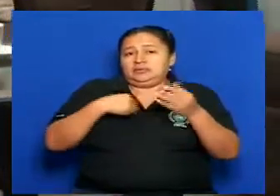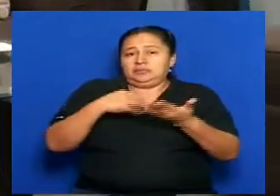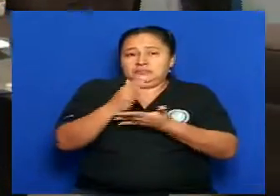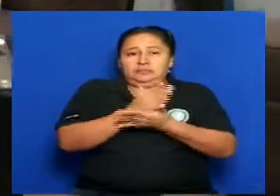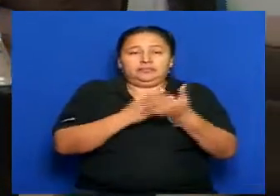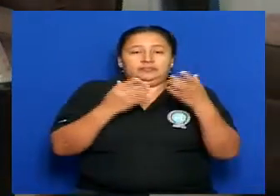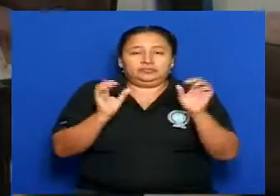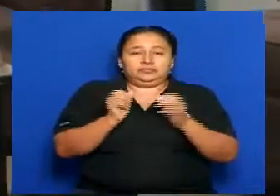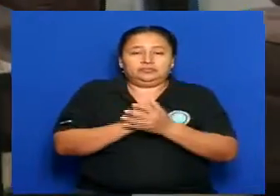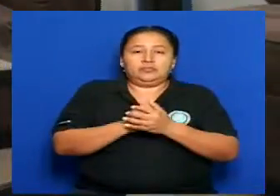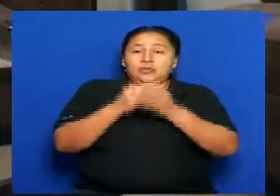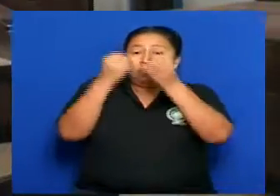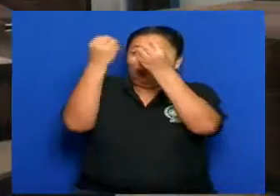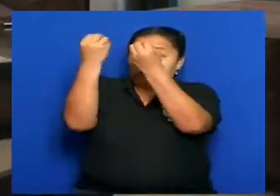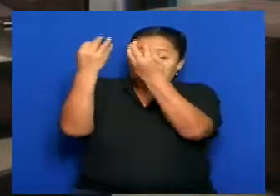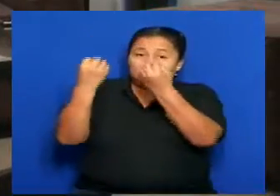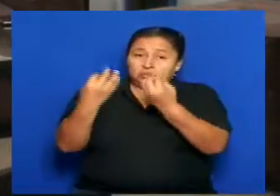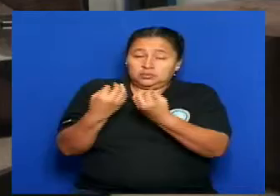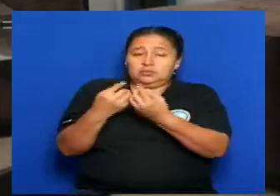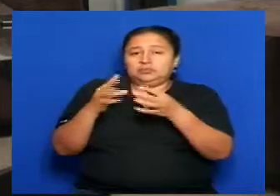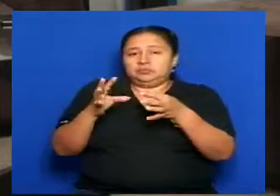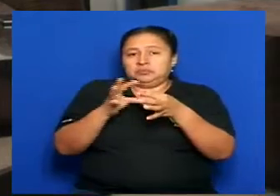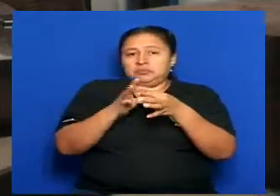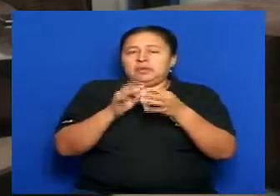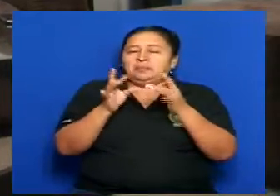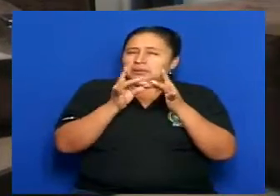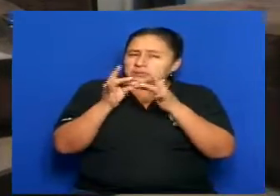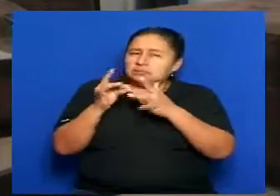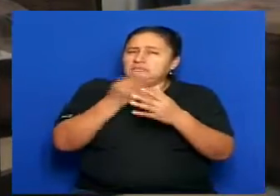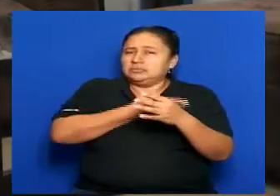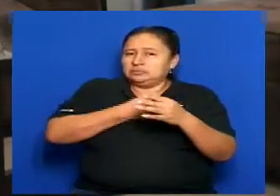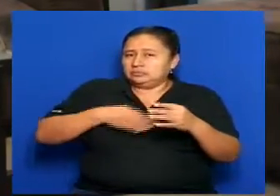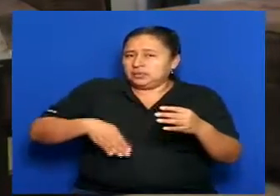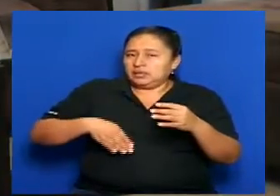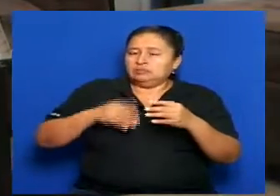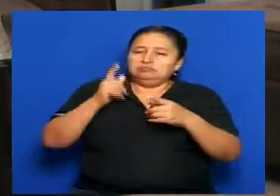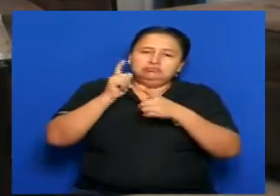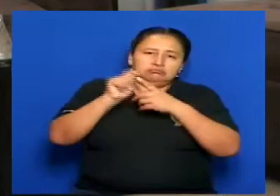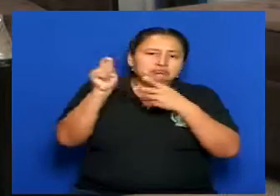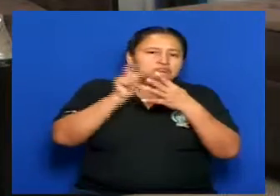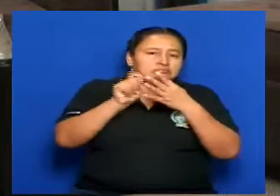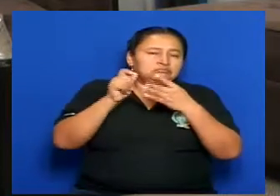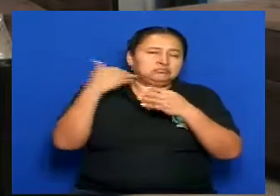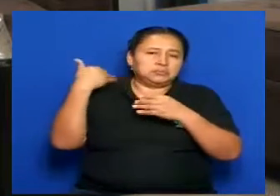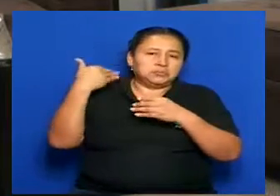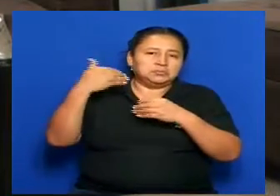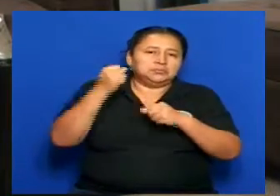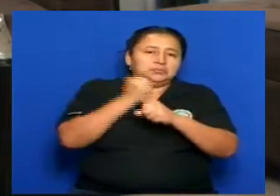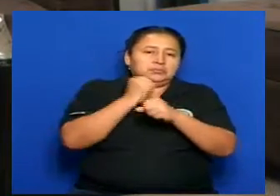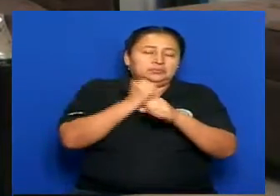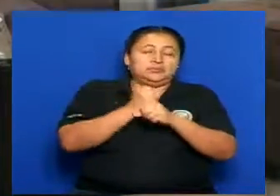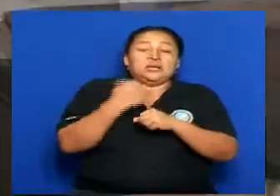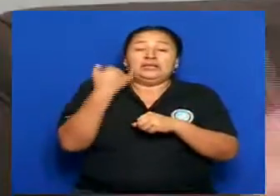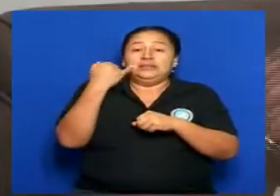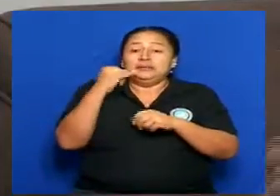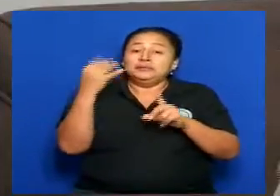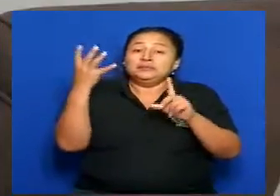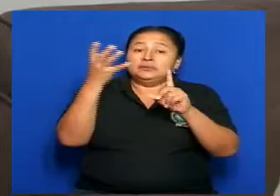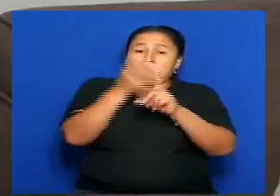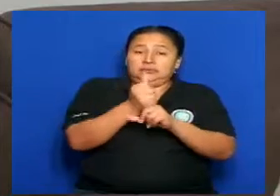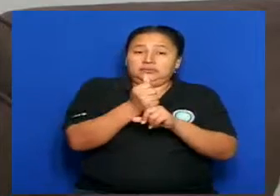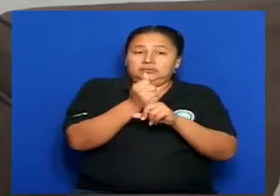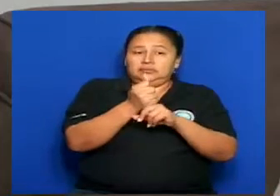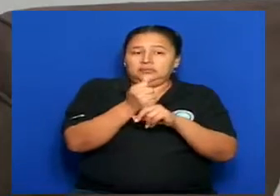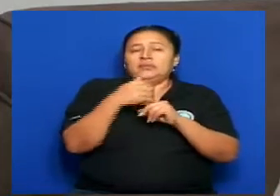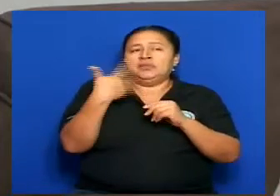unión europea y en concreto españa ha estado desde hace meses trabajando en esto sí esto se logra y vamos a invitar